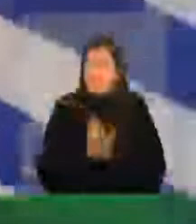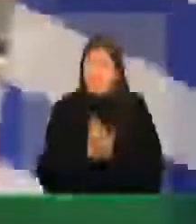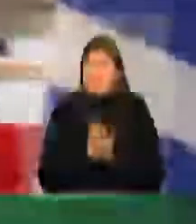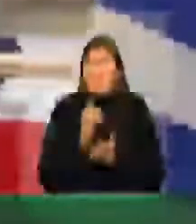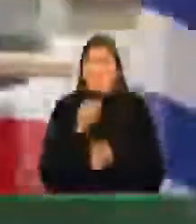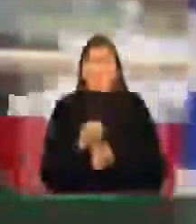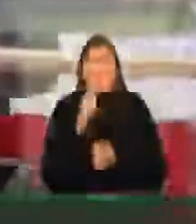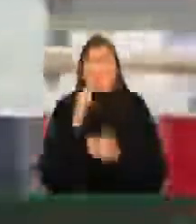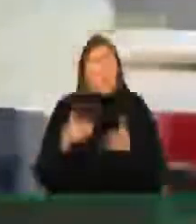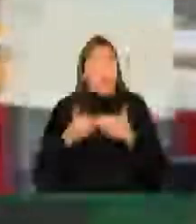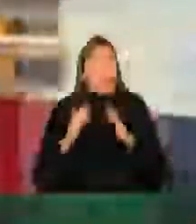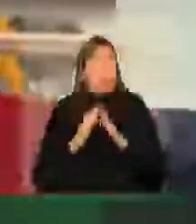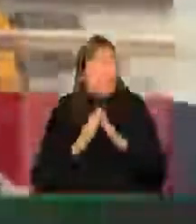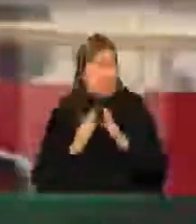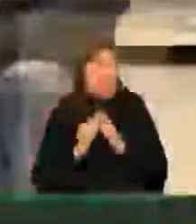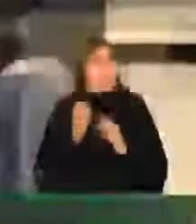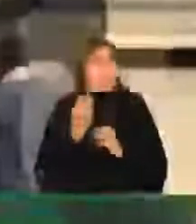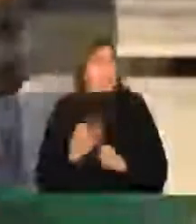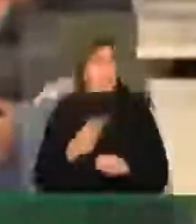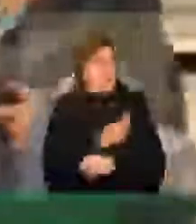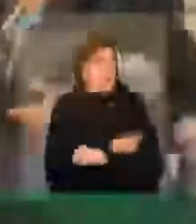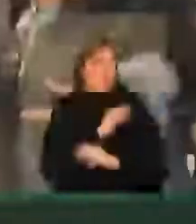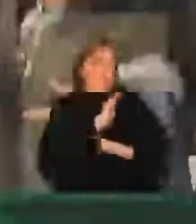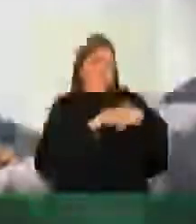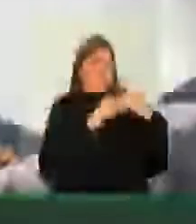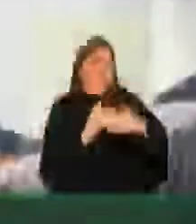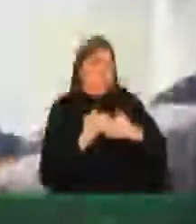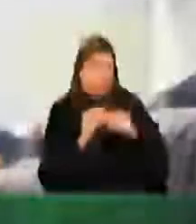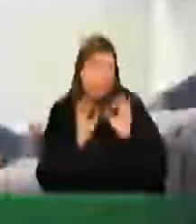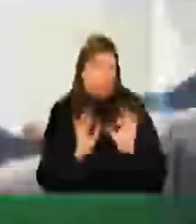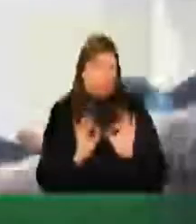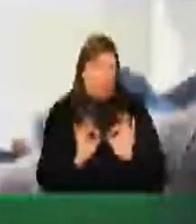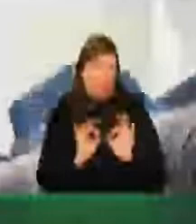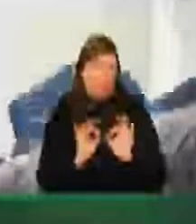epidemiológica actual y el avance de la campaña de vacunación. Vamos caminando